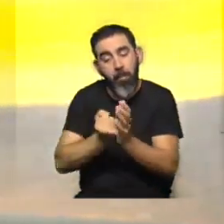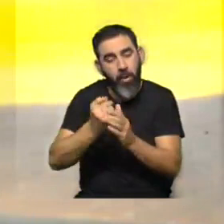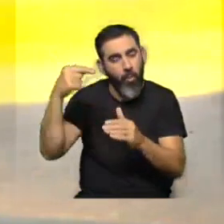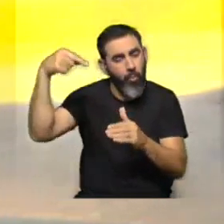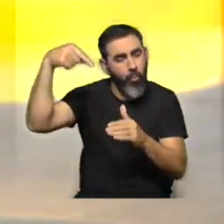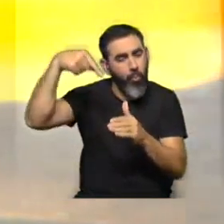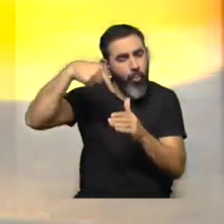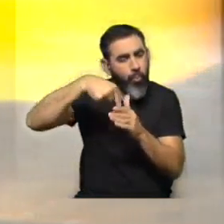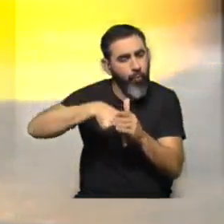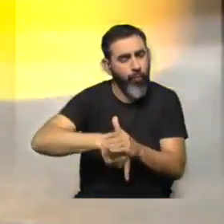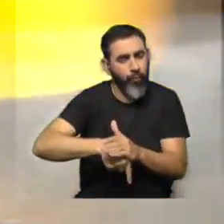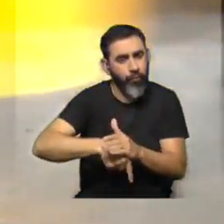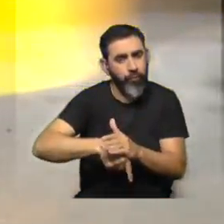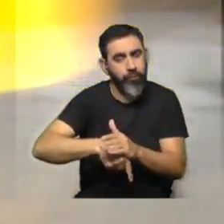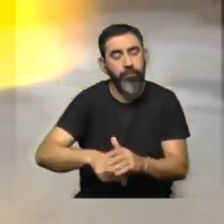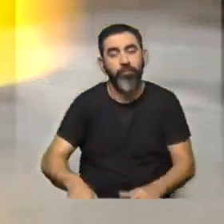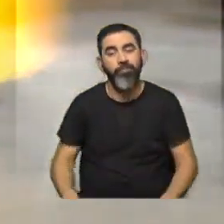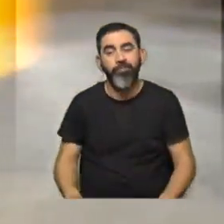profunda, que